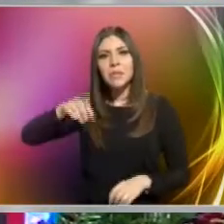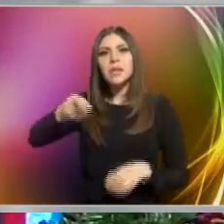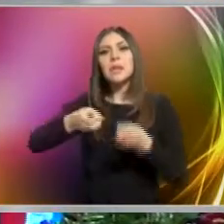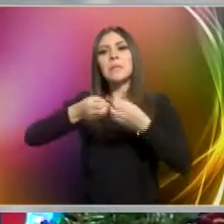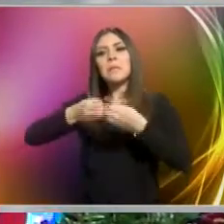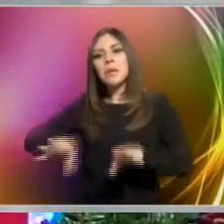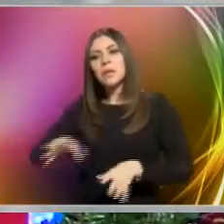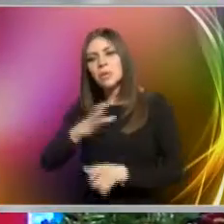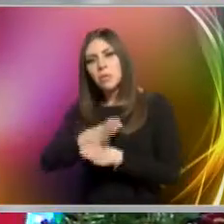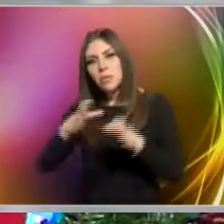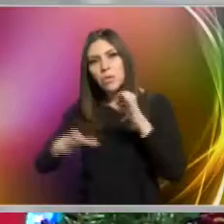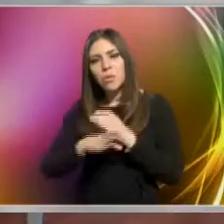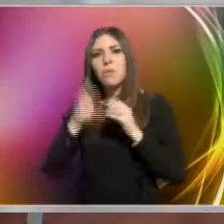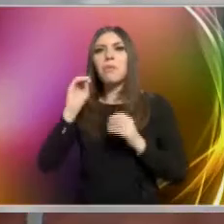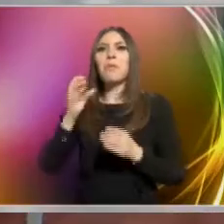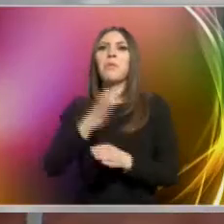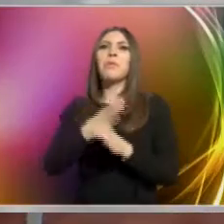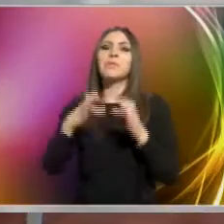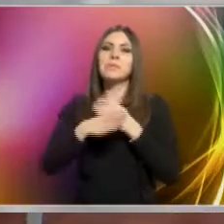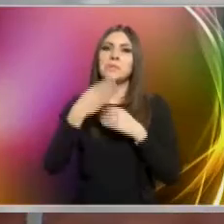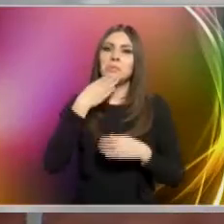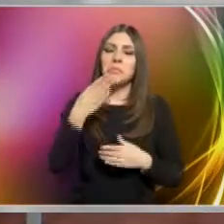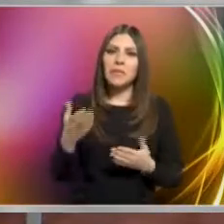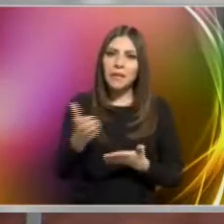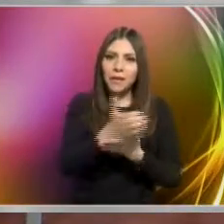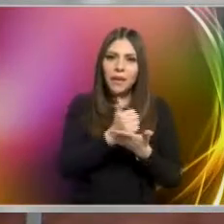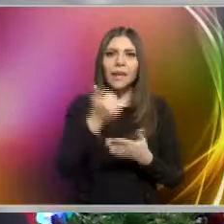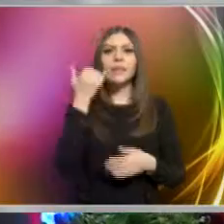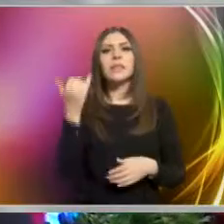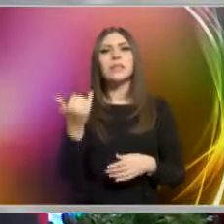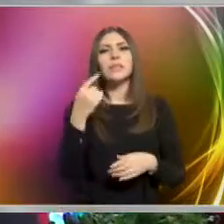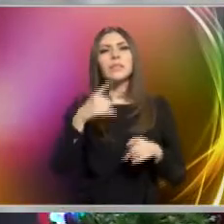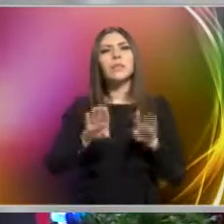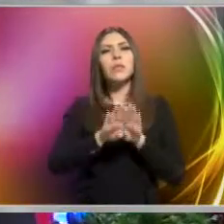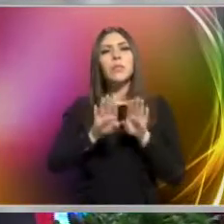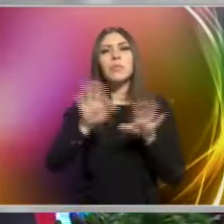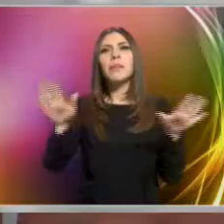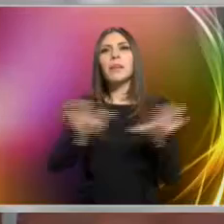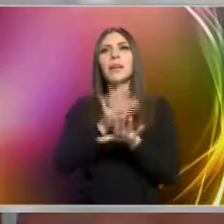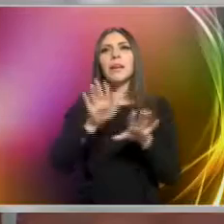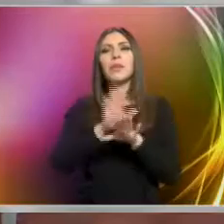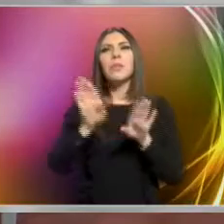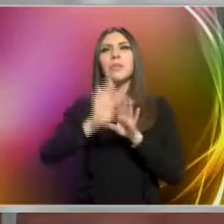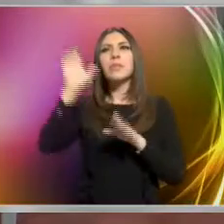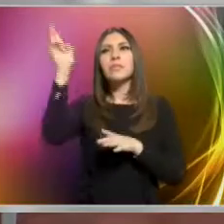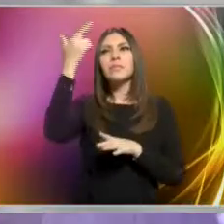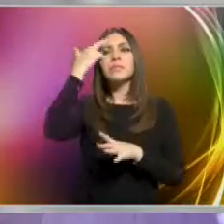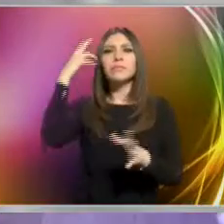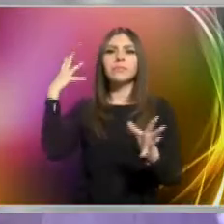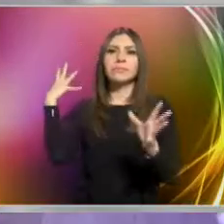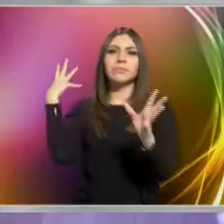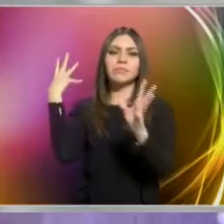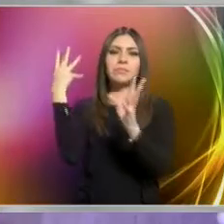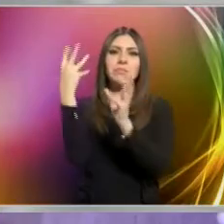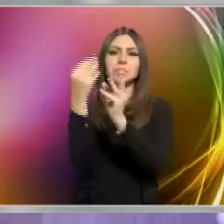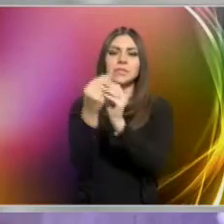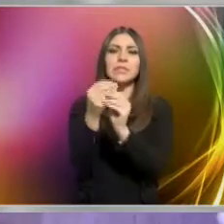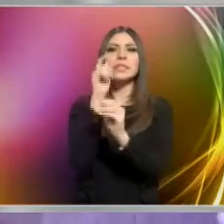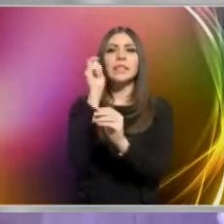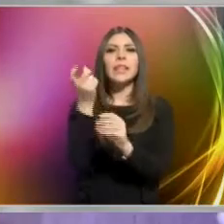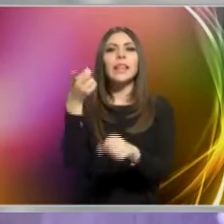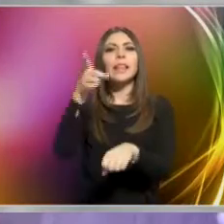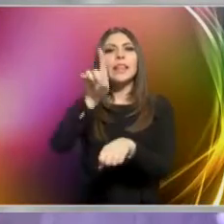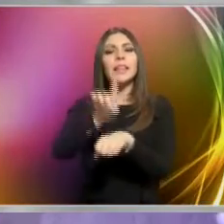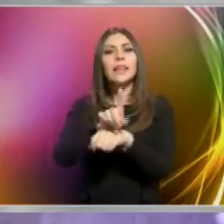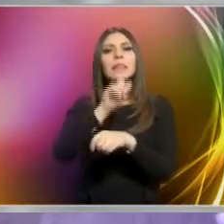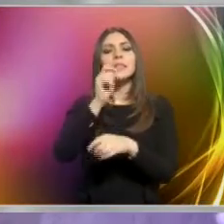del día, pues es esta nostalgia que se respira en el aire. Claro, cuando haces esa recapitulación de los días del